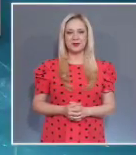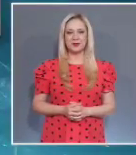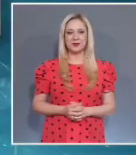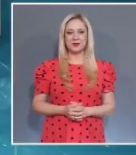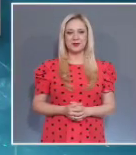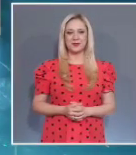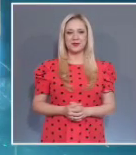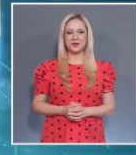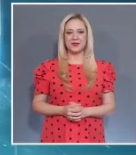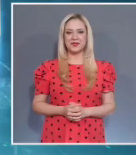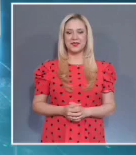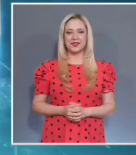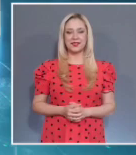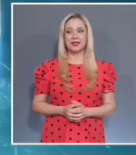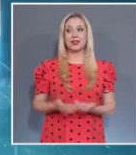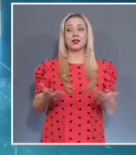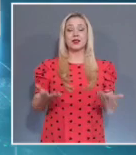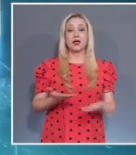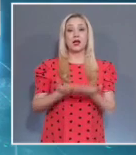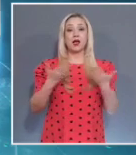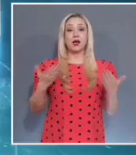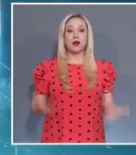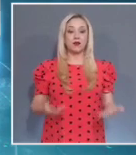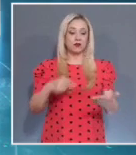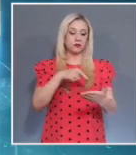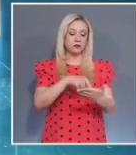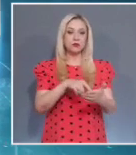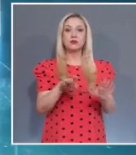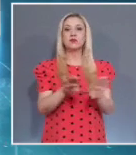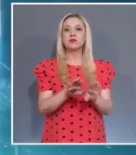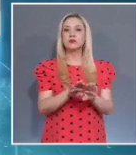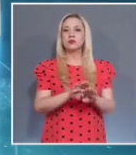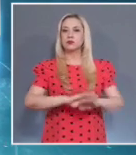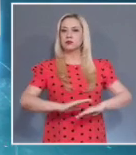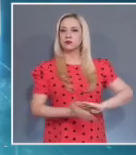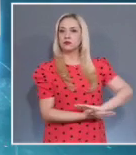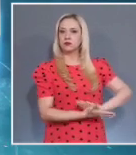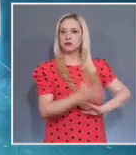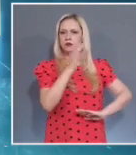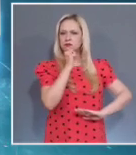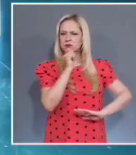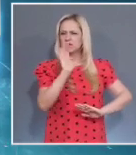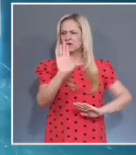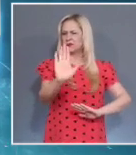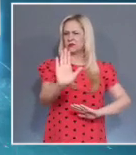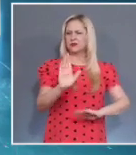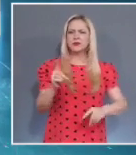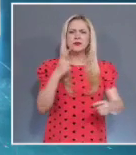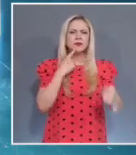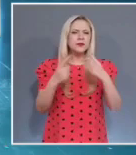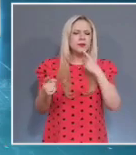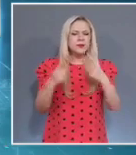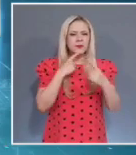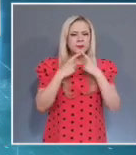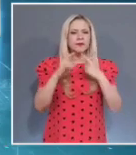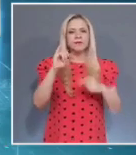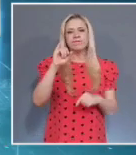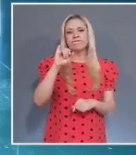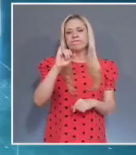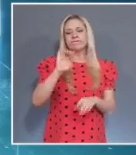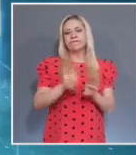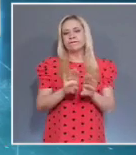Por ampliar los supuestos de reserva, el Pleno de la Corte invalidó el acuerdo que clasificaba como de seguridad nacional